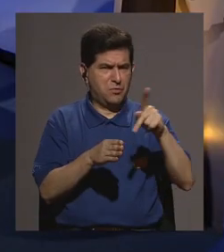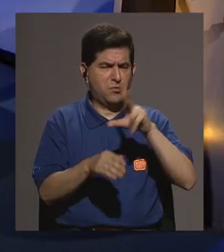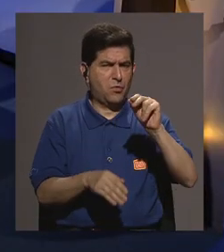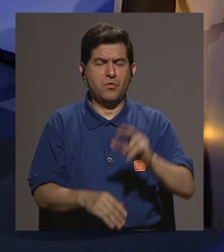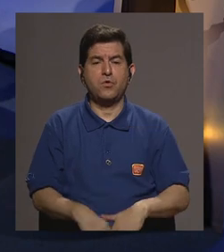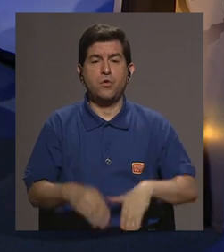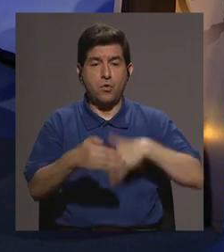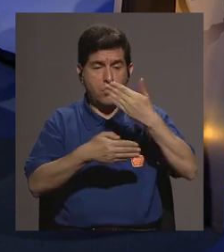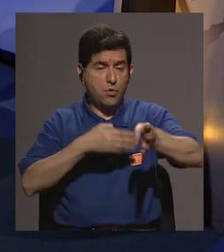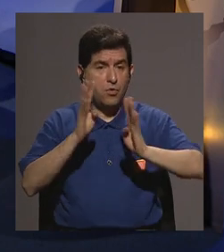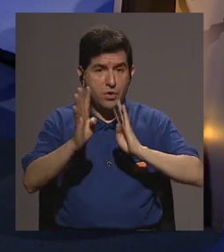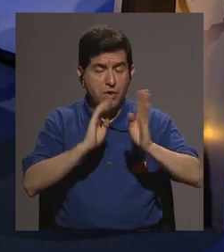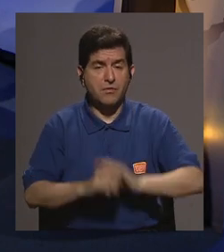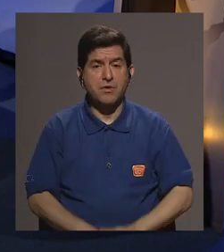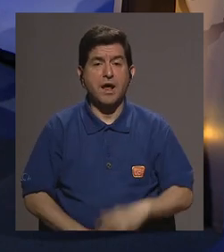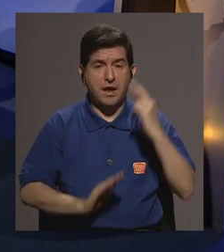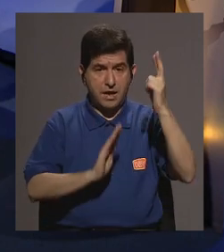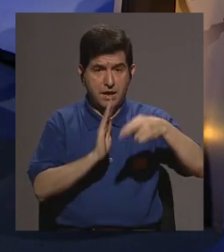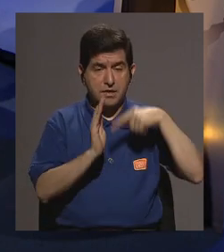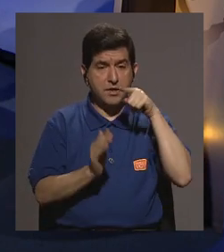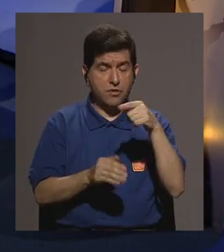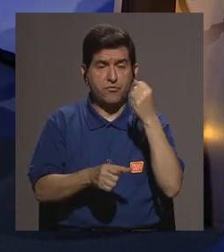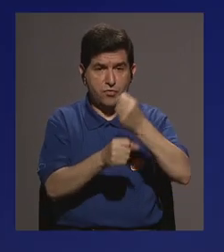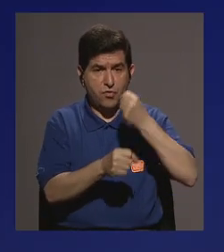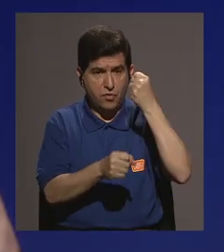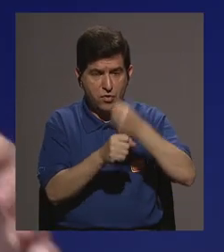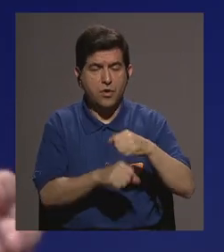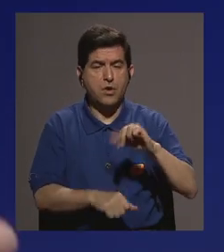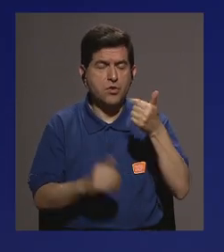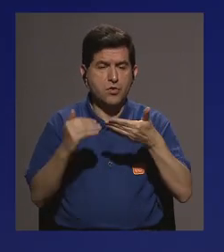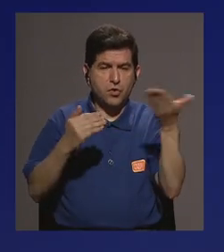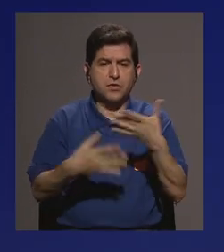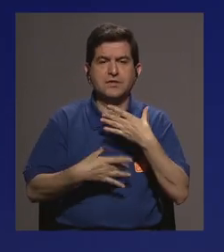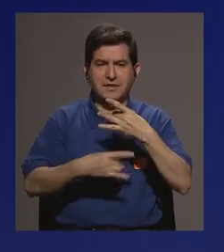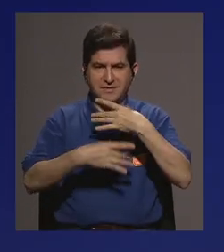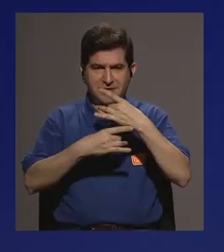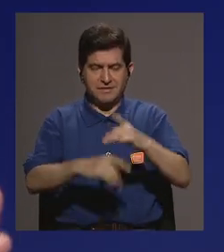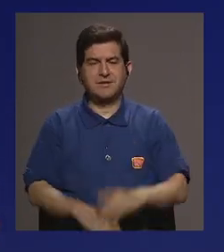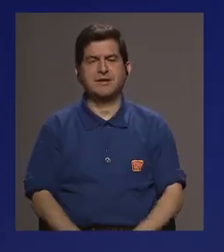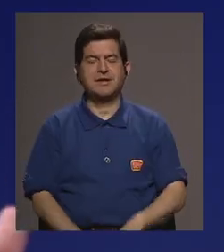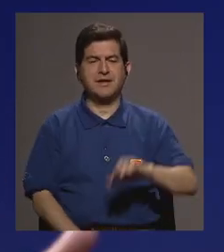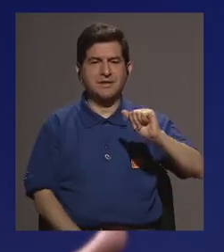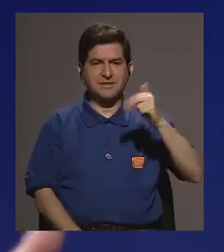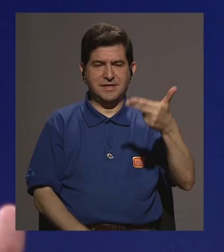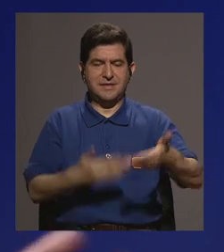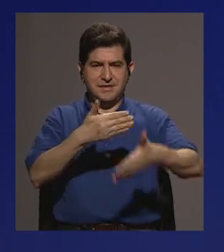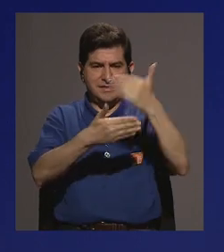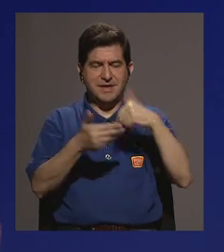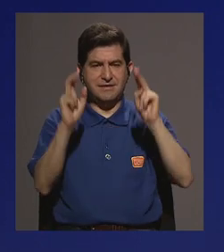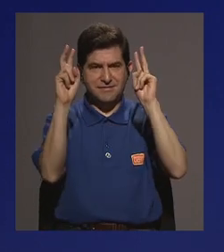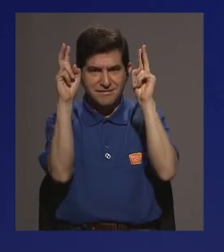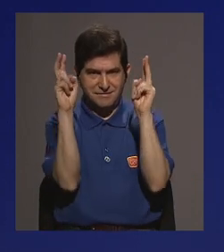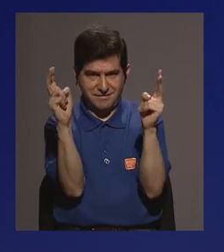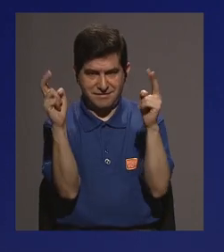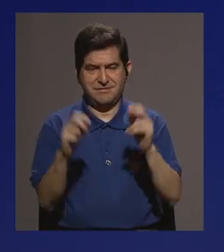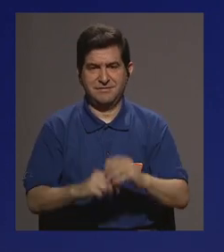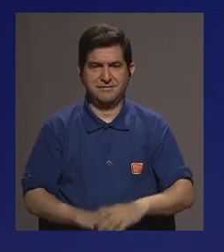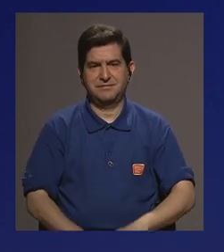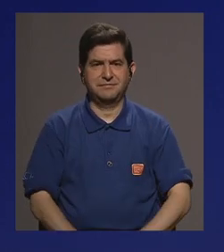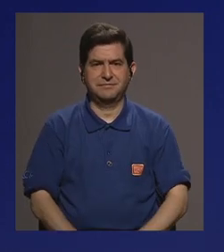paso adelante que vamos a hablar del personaje que te apretadas y otros aspectos interesantes y andrés antes de entrar en